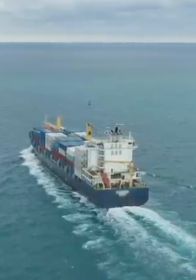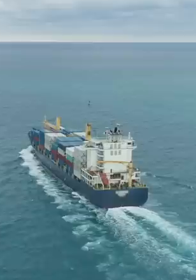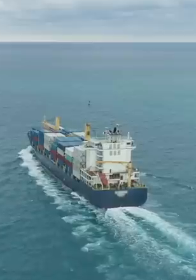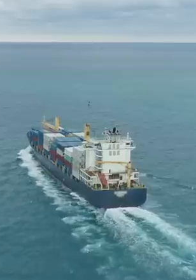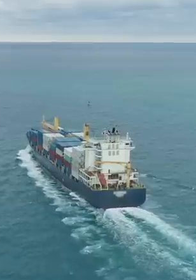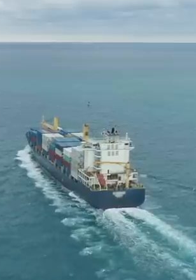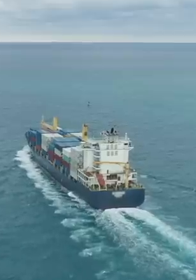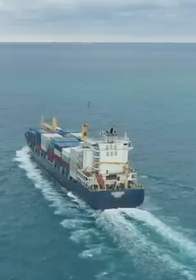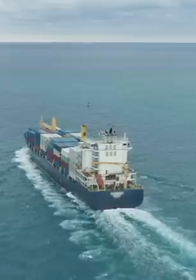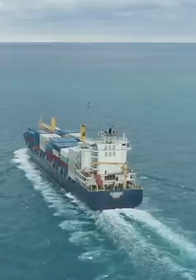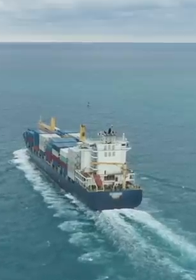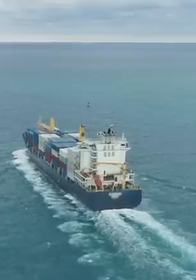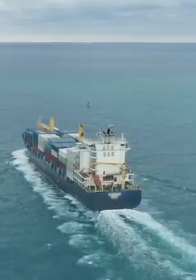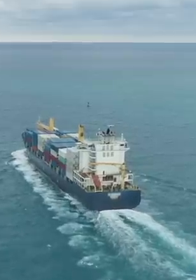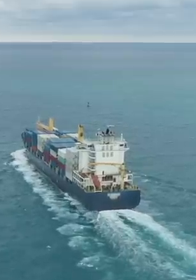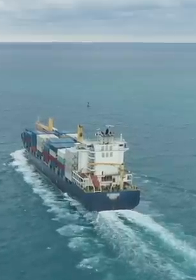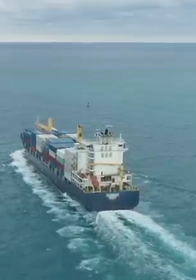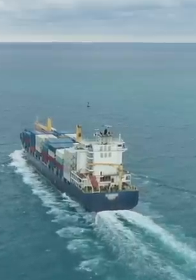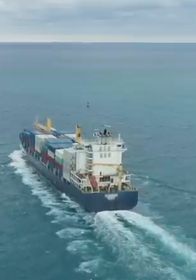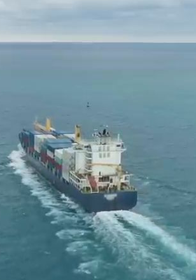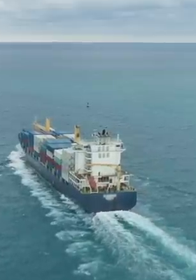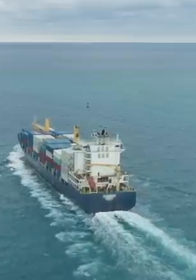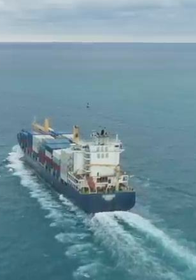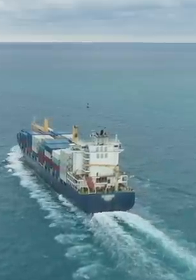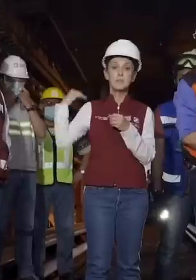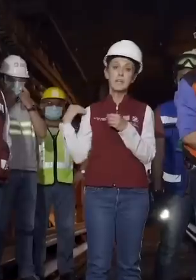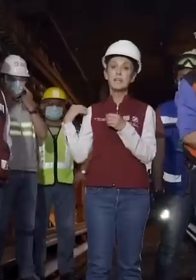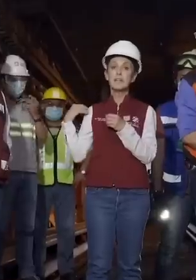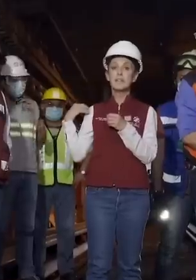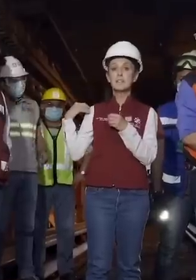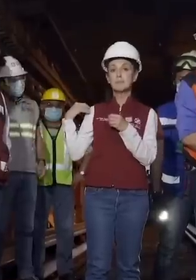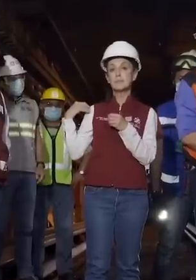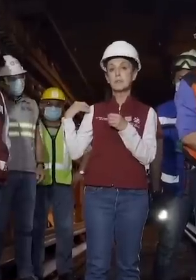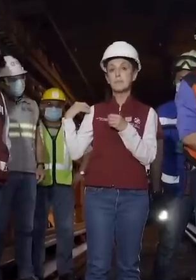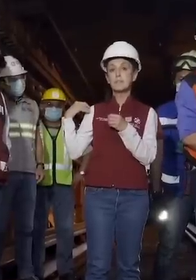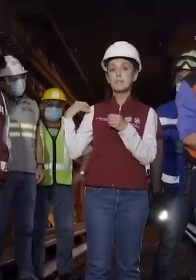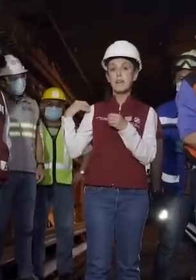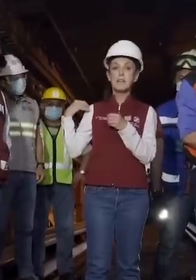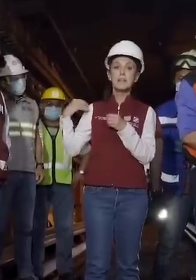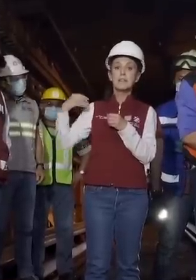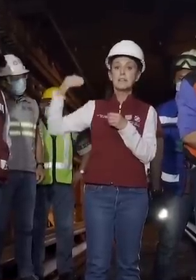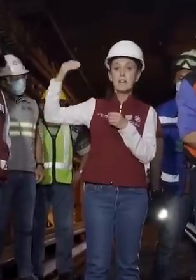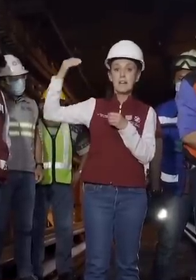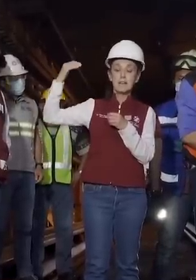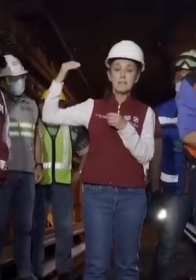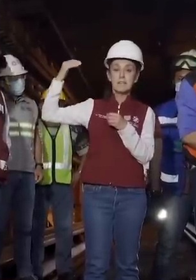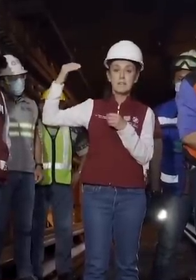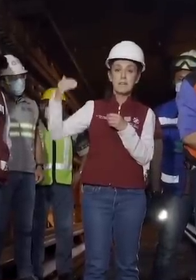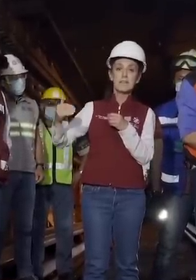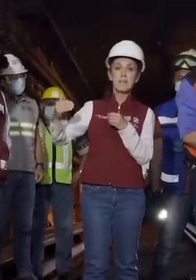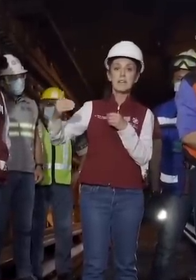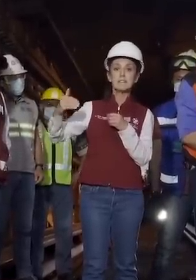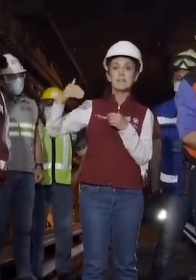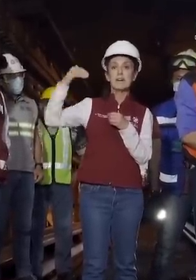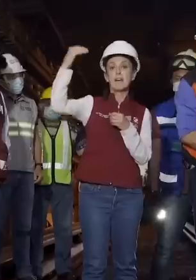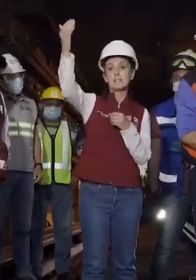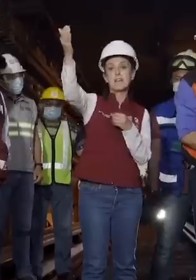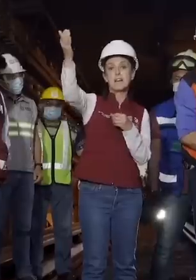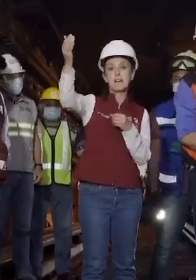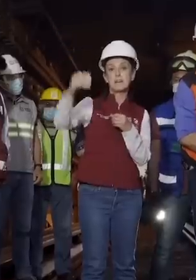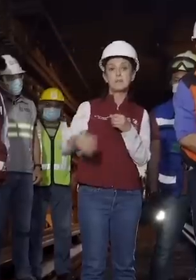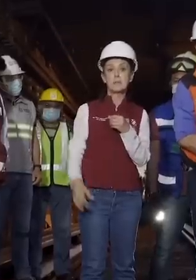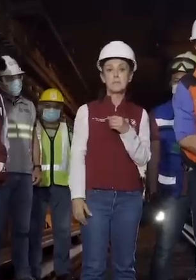Música De acuerdo con la jefa de gobierno Claudia Sheinbaum de la Ciudad de México